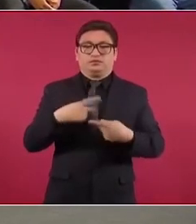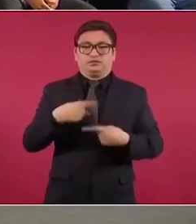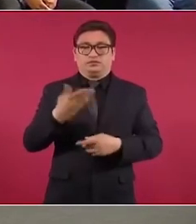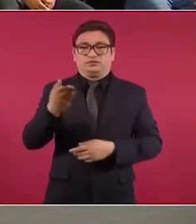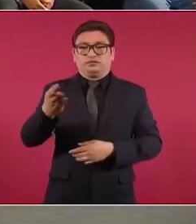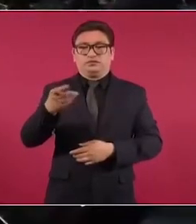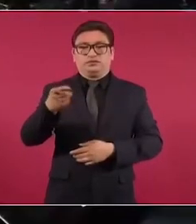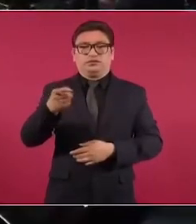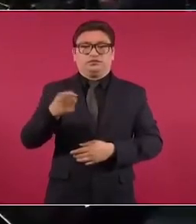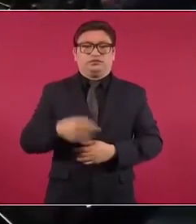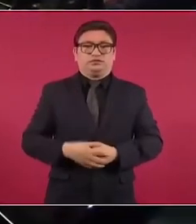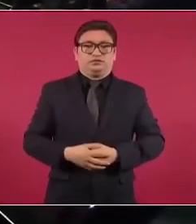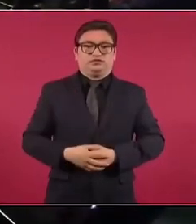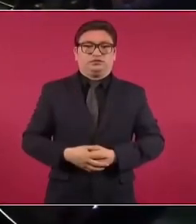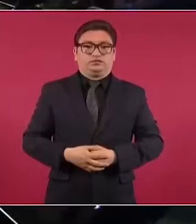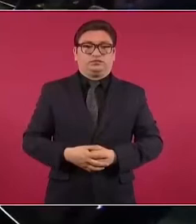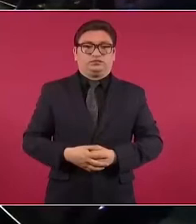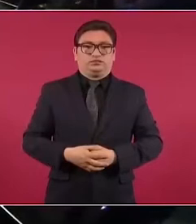a…